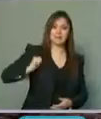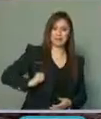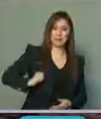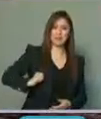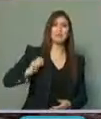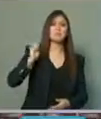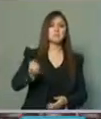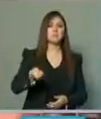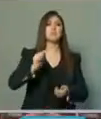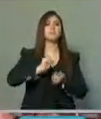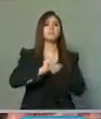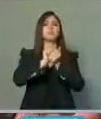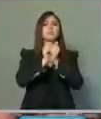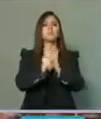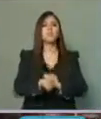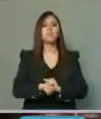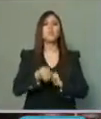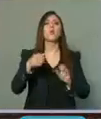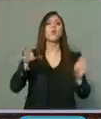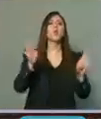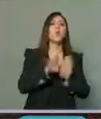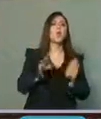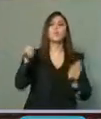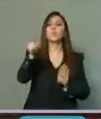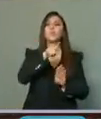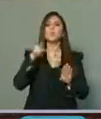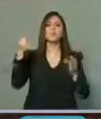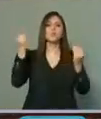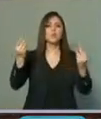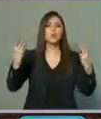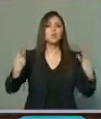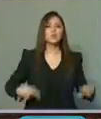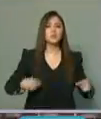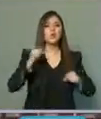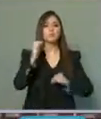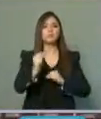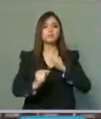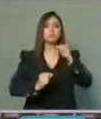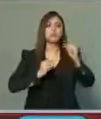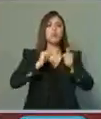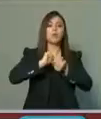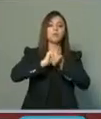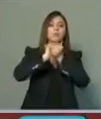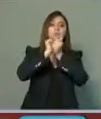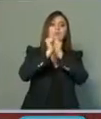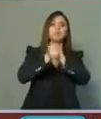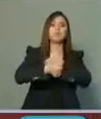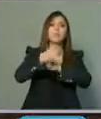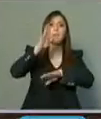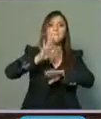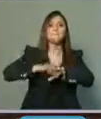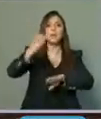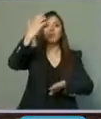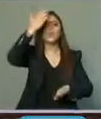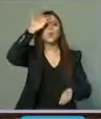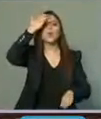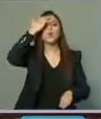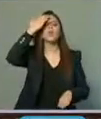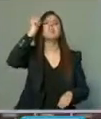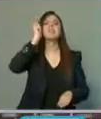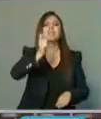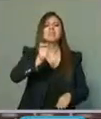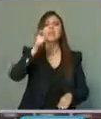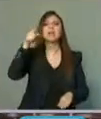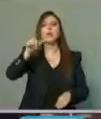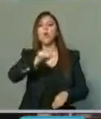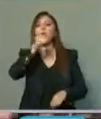La inteligencia o no tanta inteligencia que se puso en práctica en ciertos aspectos. O sea, por un lado, hoy